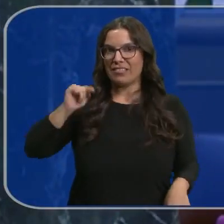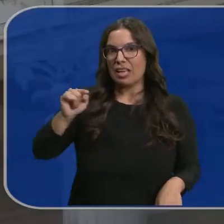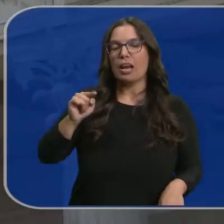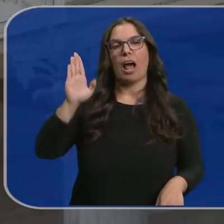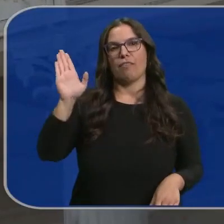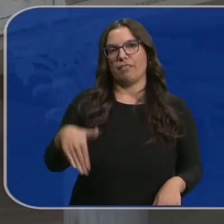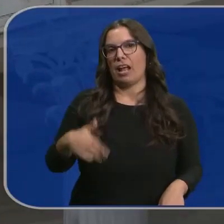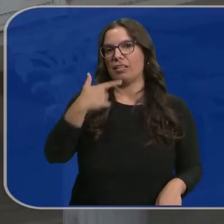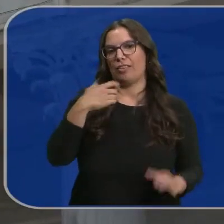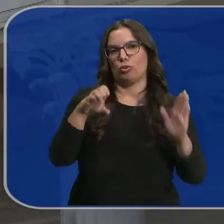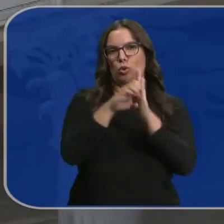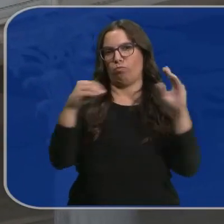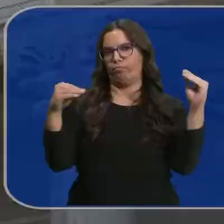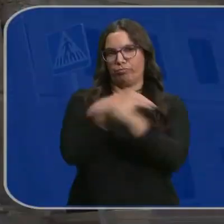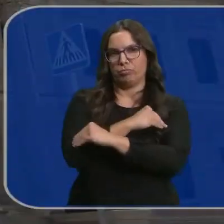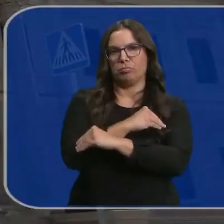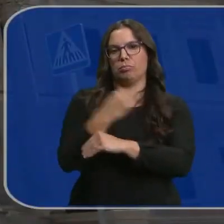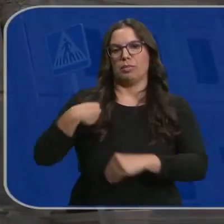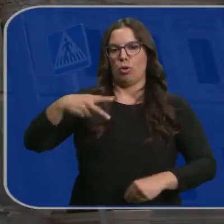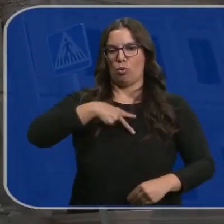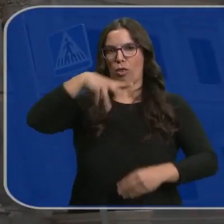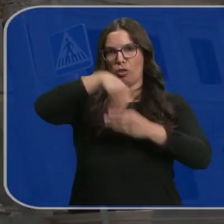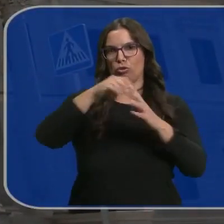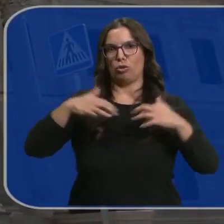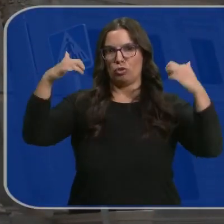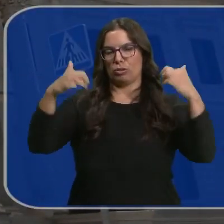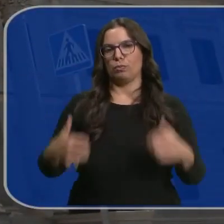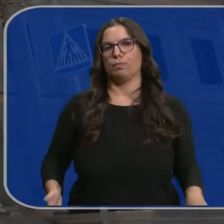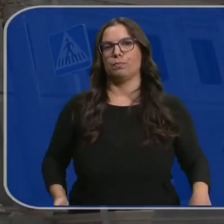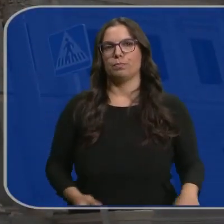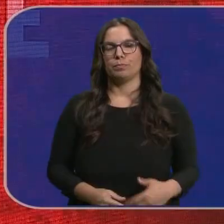que fue tachada de inconstitucional por los letrados del Congreso.